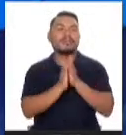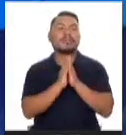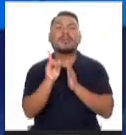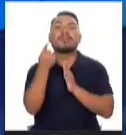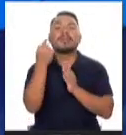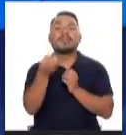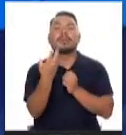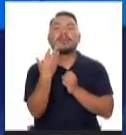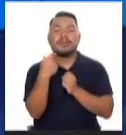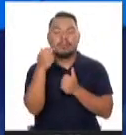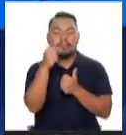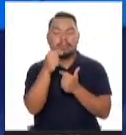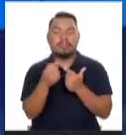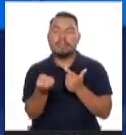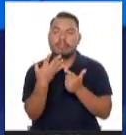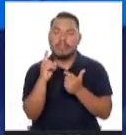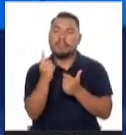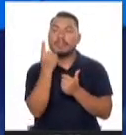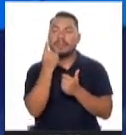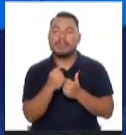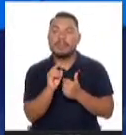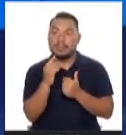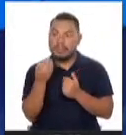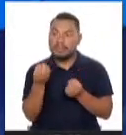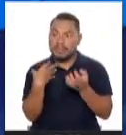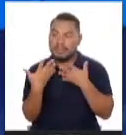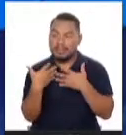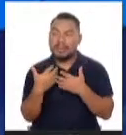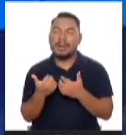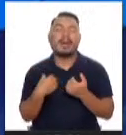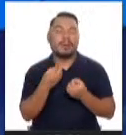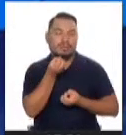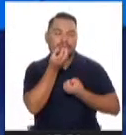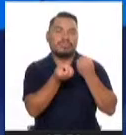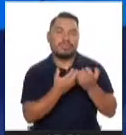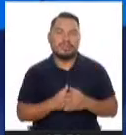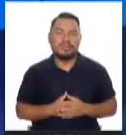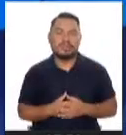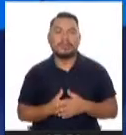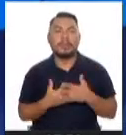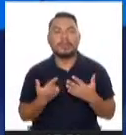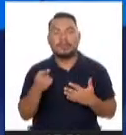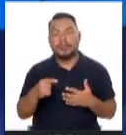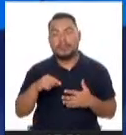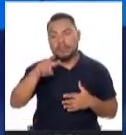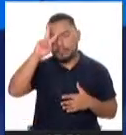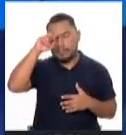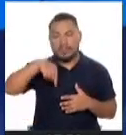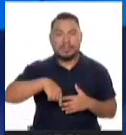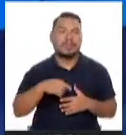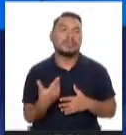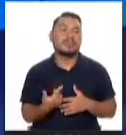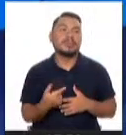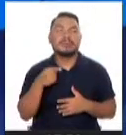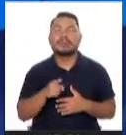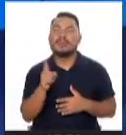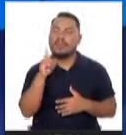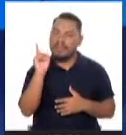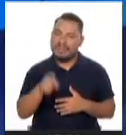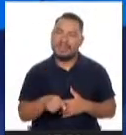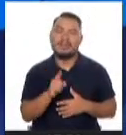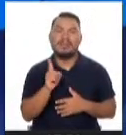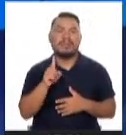condiciones ventajosas para prestar su declaración. Bueno, el Perú no debe caer en eso. El Perú ha